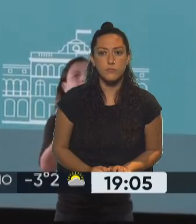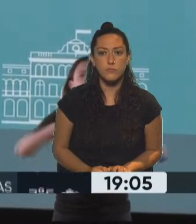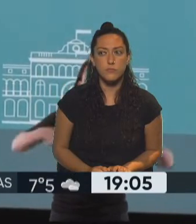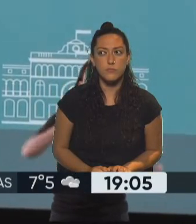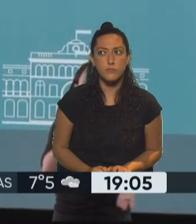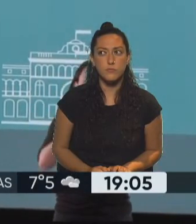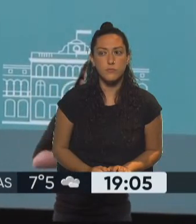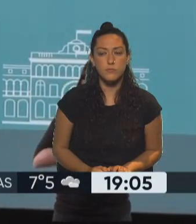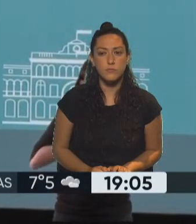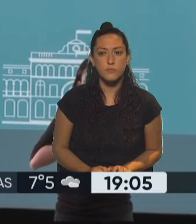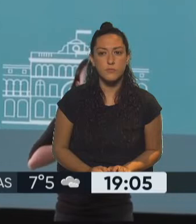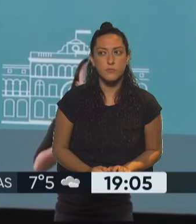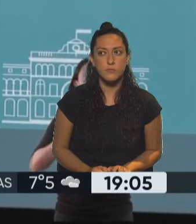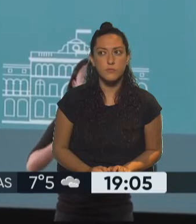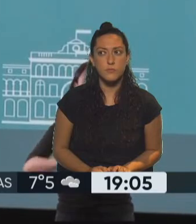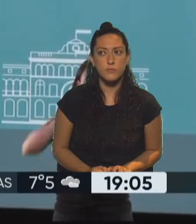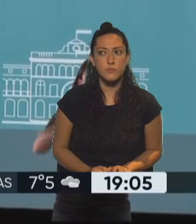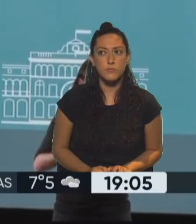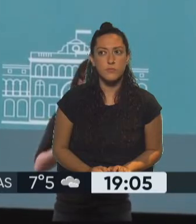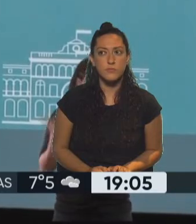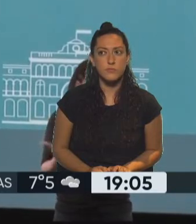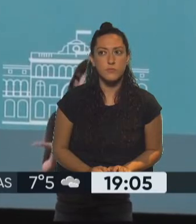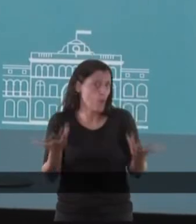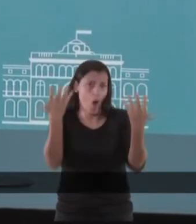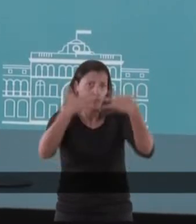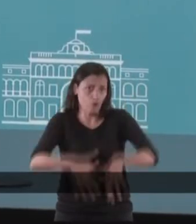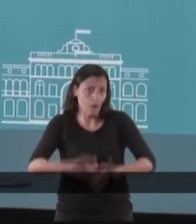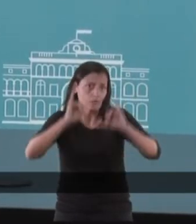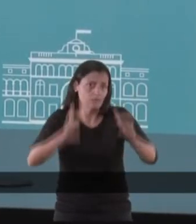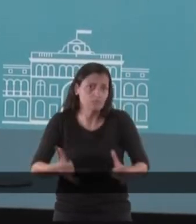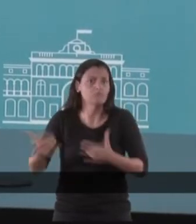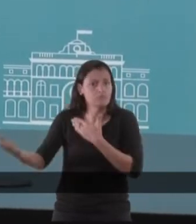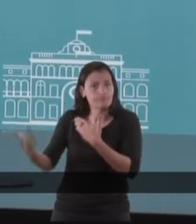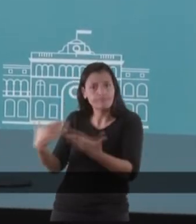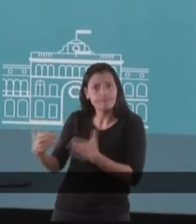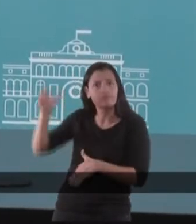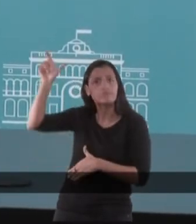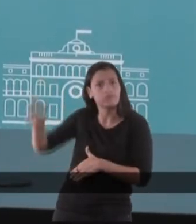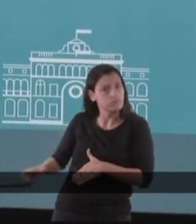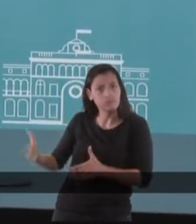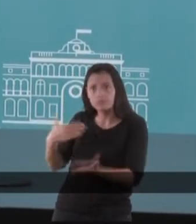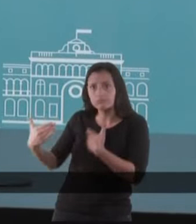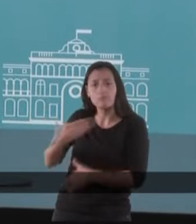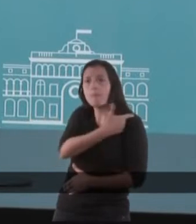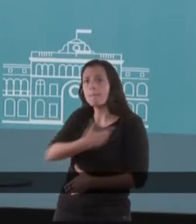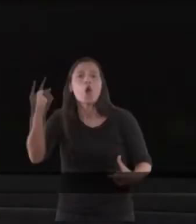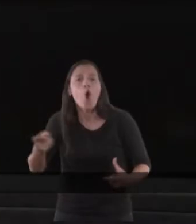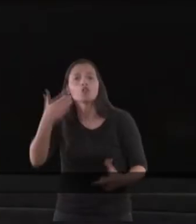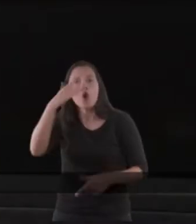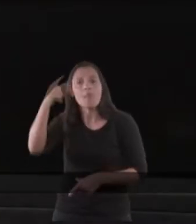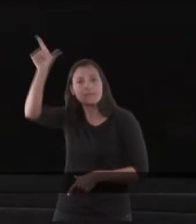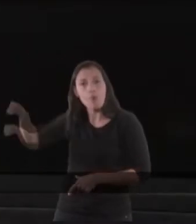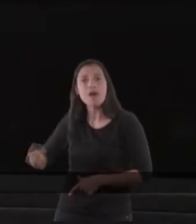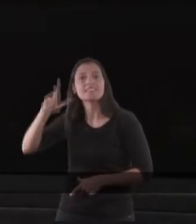a futuro el año que viene obviamente va a ser conversada y acordada con el presidente de la nación